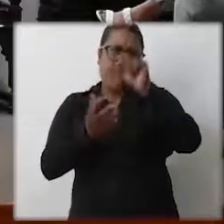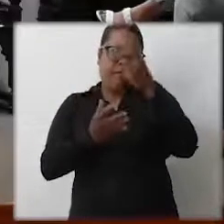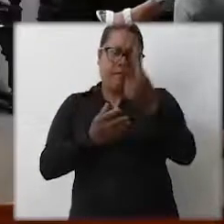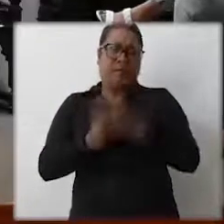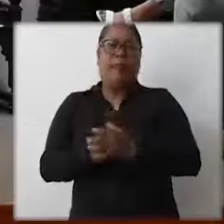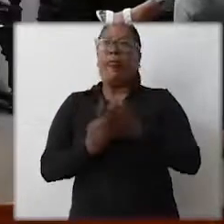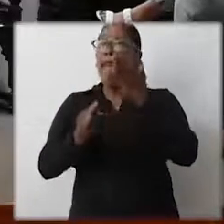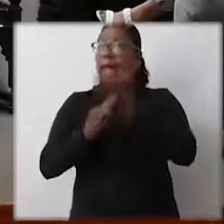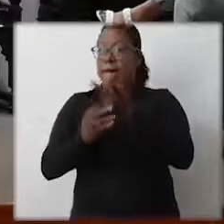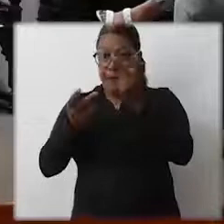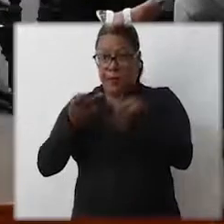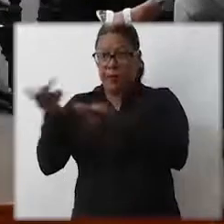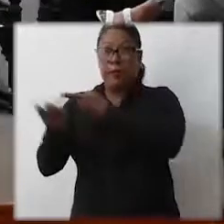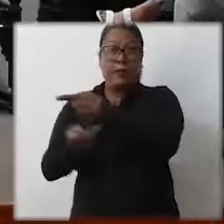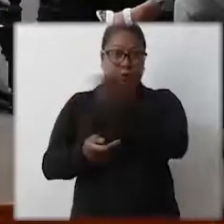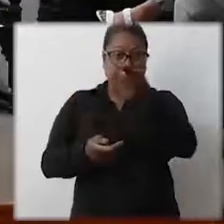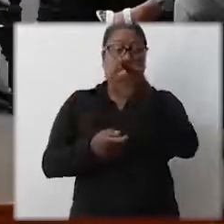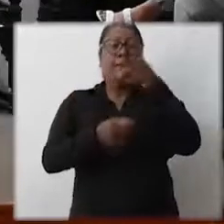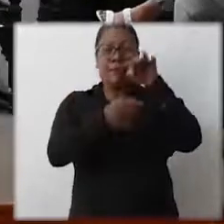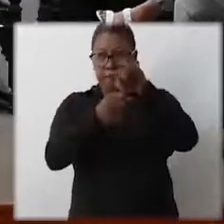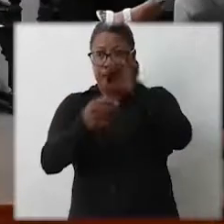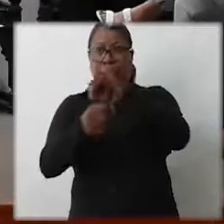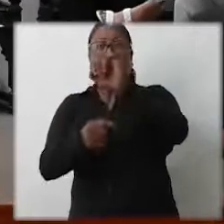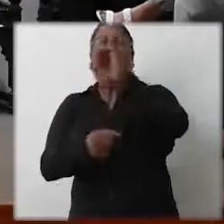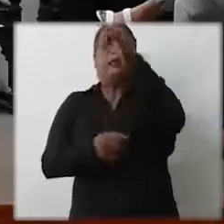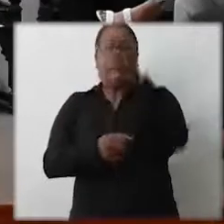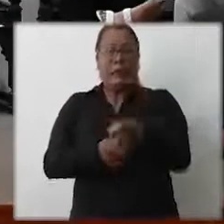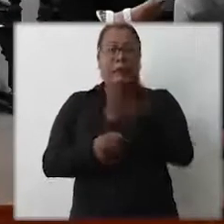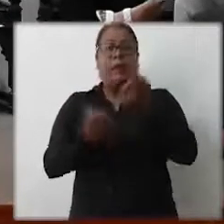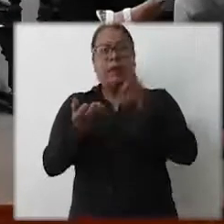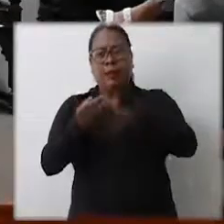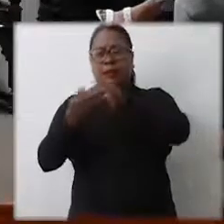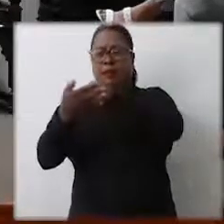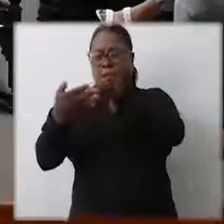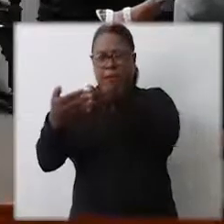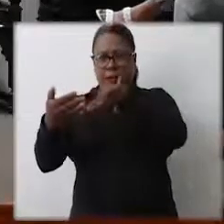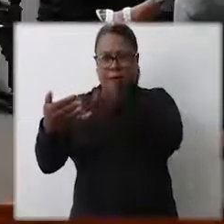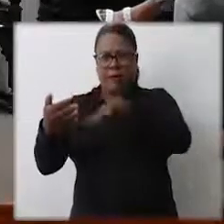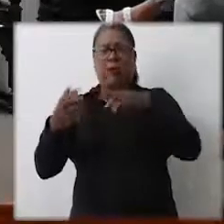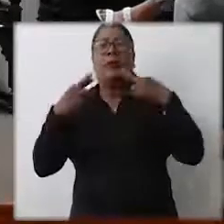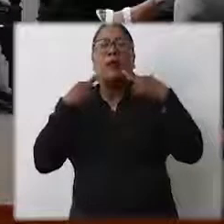ambas de 2022. Quienes estén a favor de la aprobación, sírvanse levantar la mano.